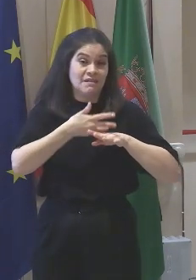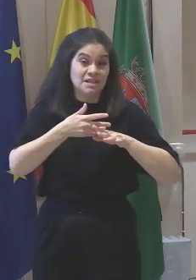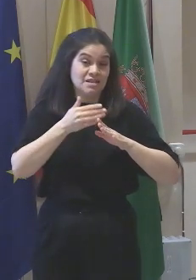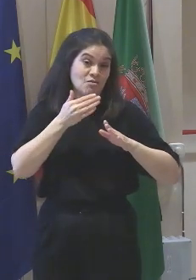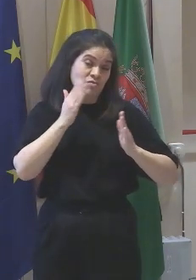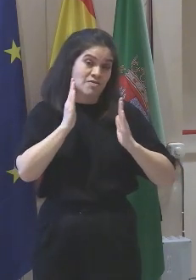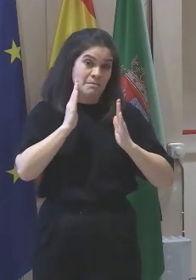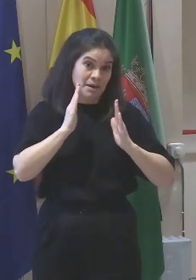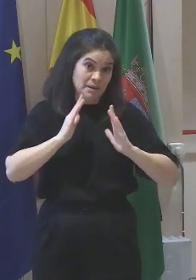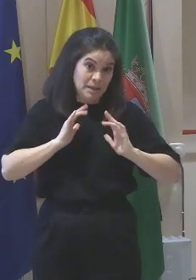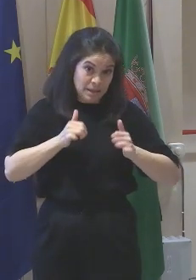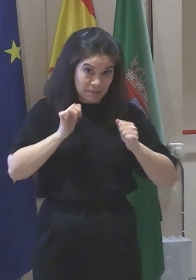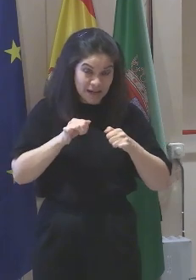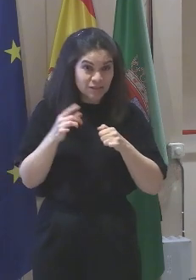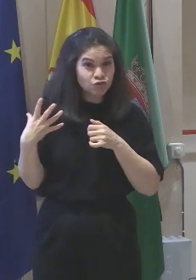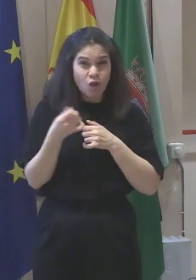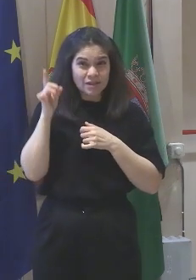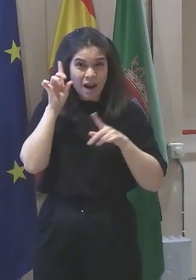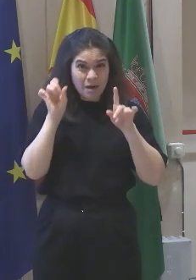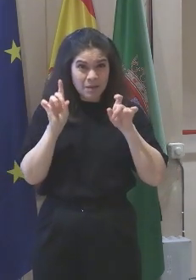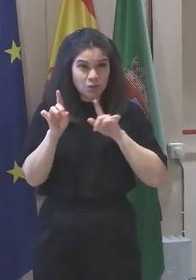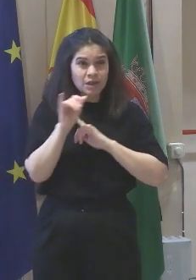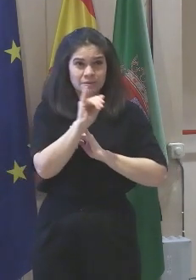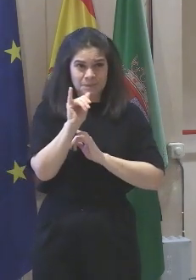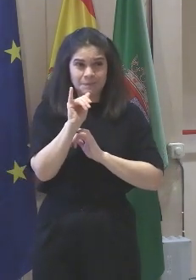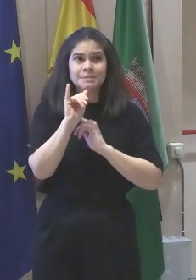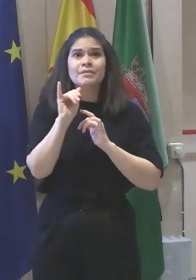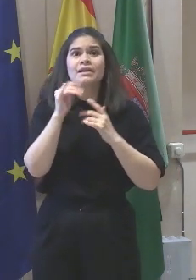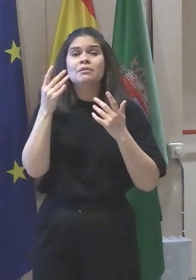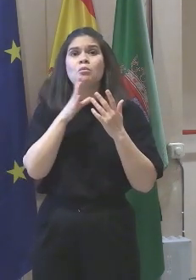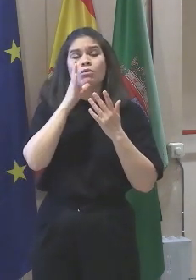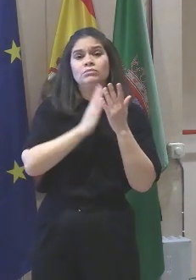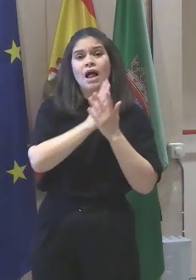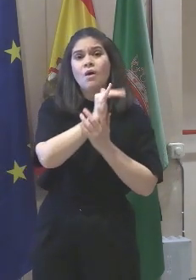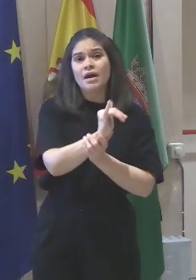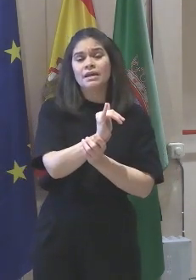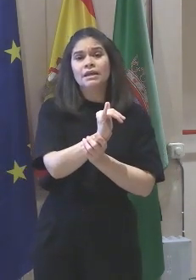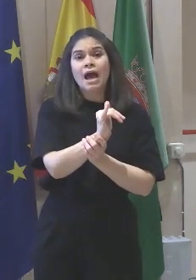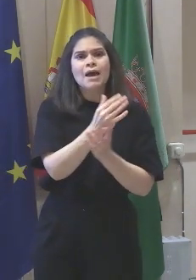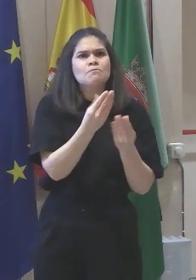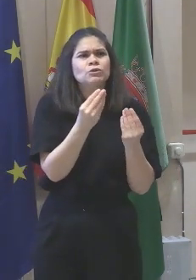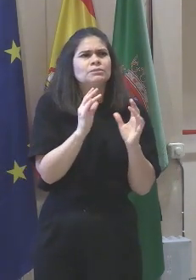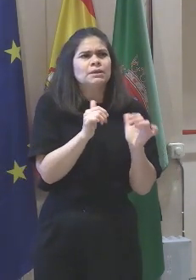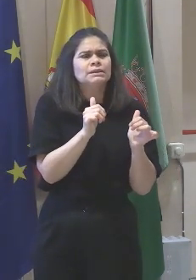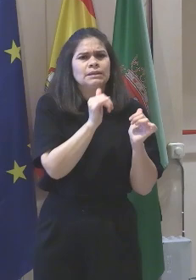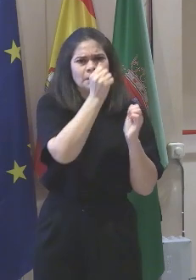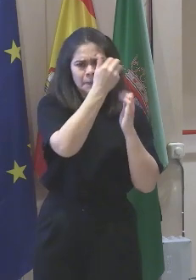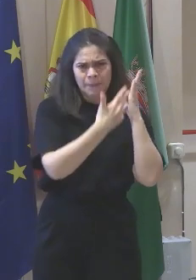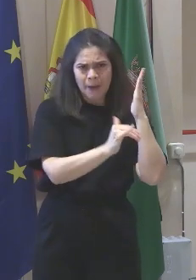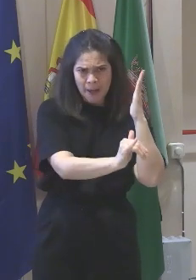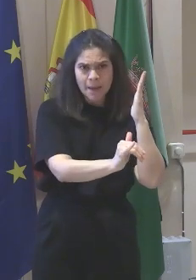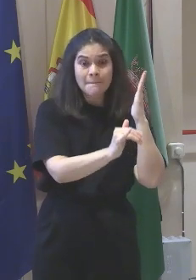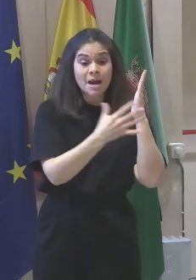están abiertas y en este sentido, por un lado, tenemos que hay muchas iniciativas para hacer